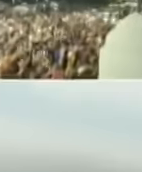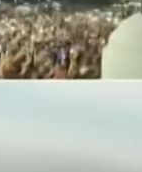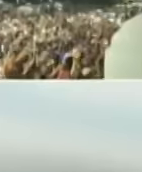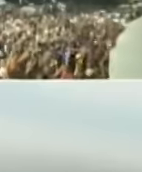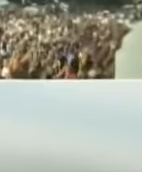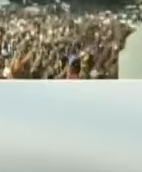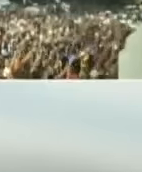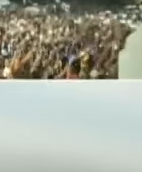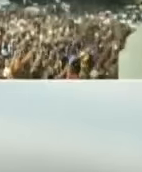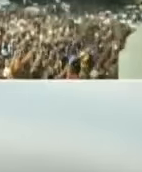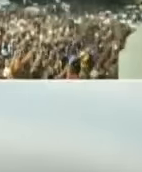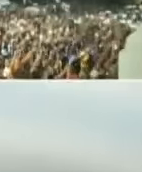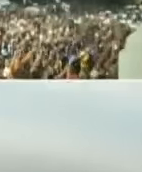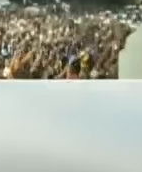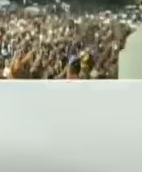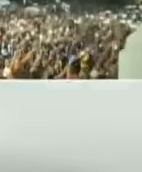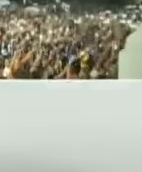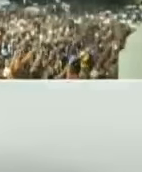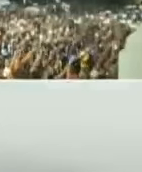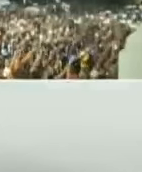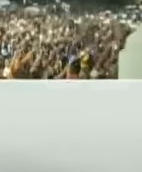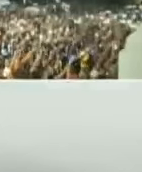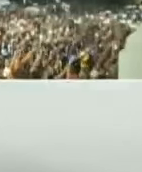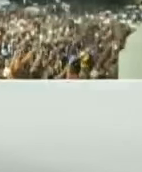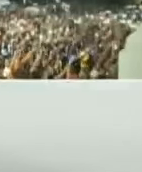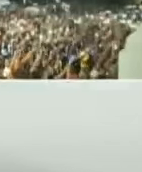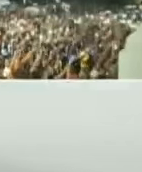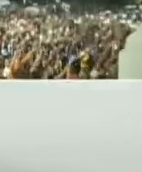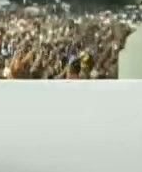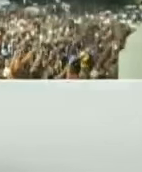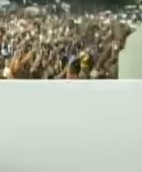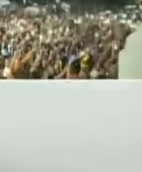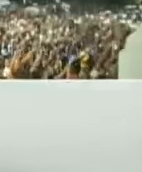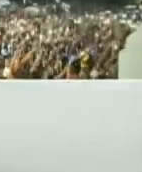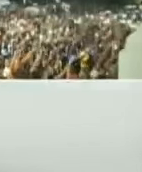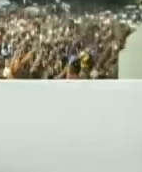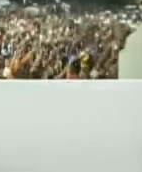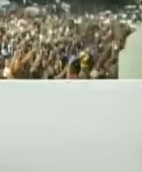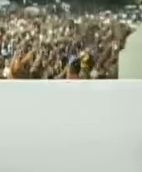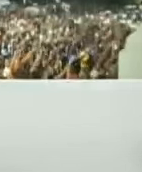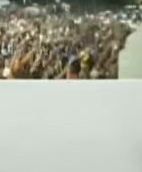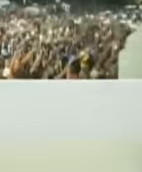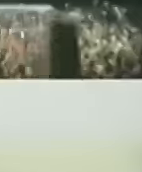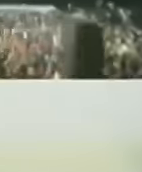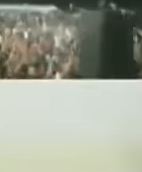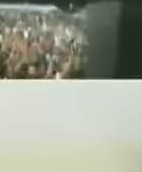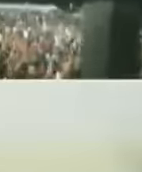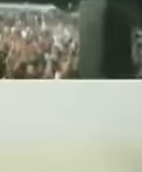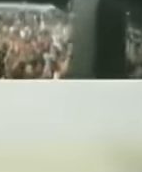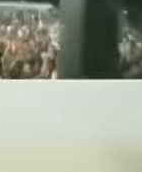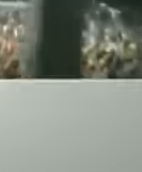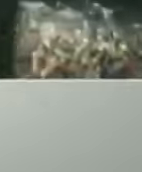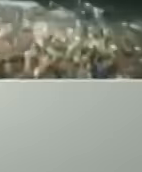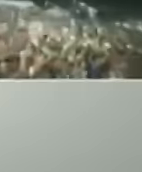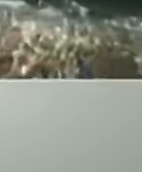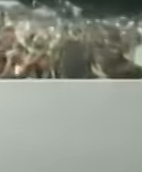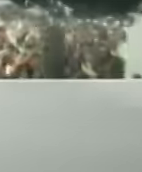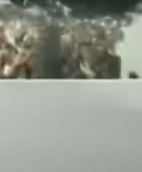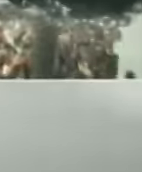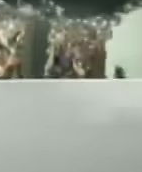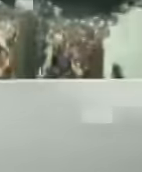que significa hoy por hoy y sobre todo para lo que fue la gesta independentista de nuestra patria, el